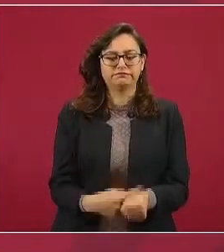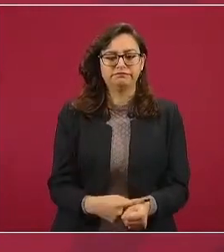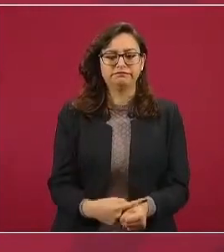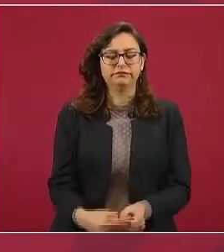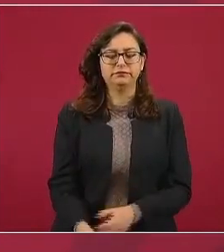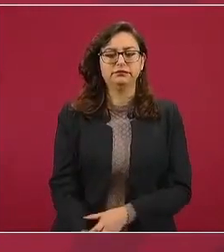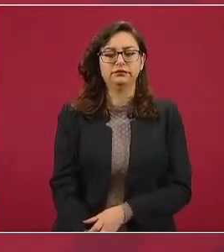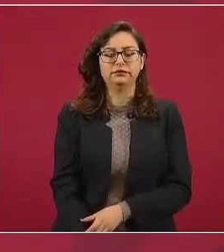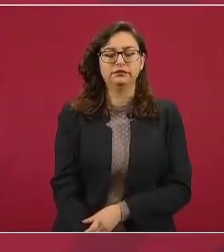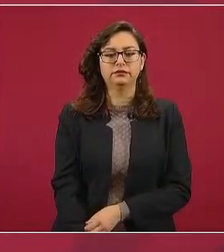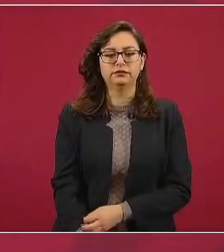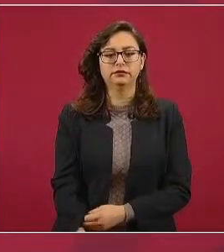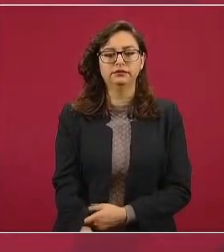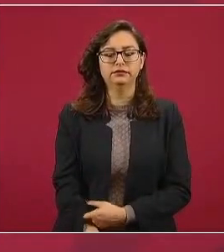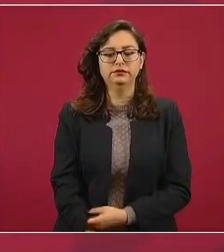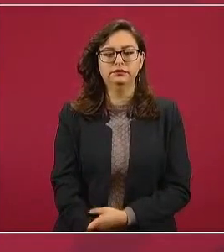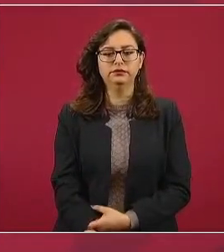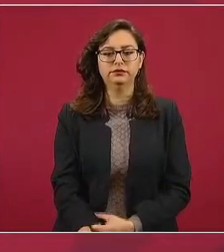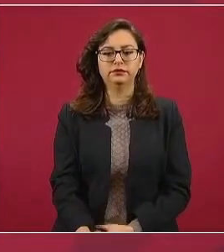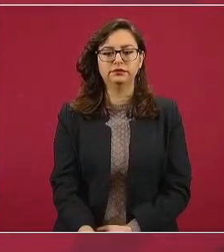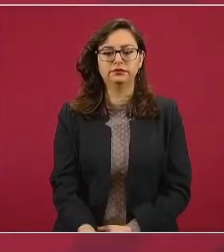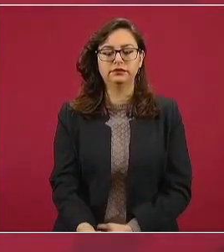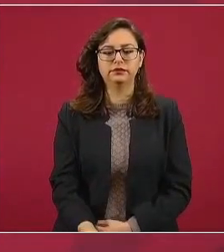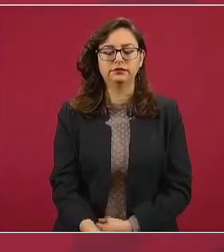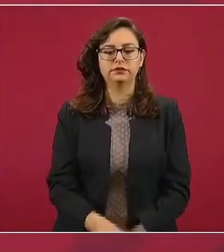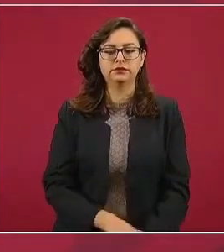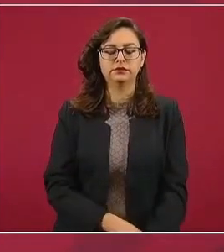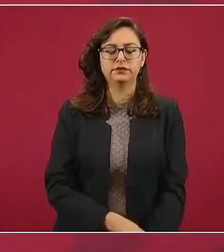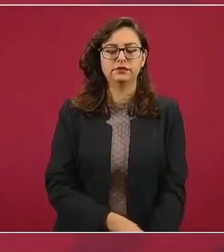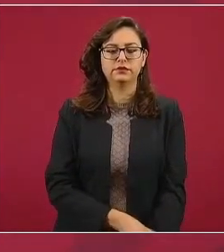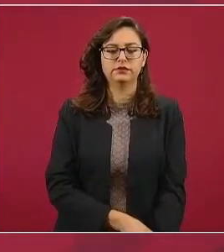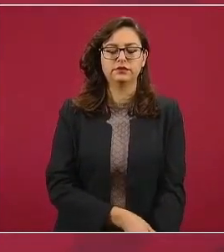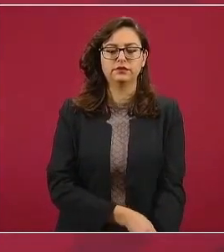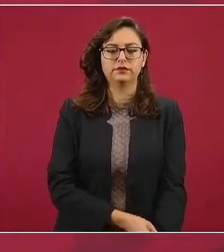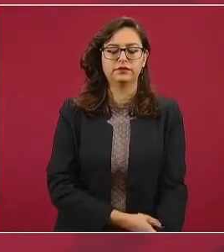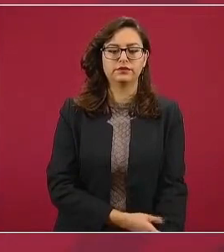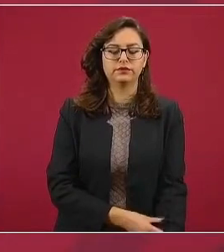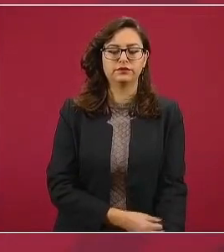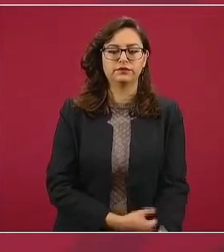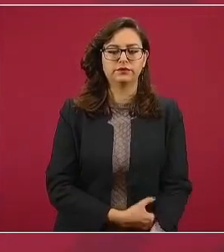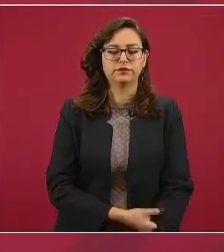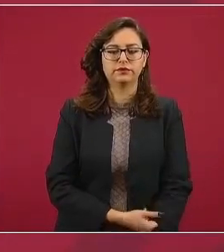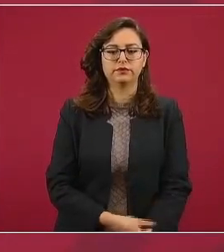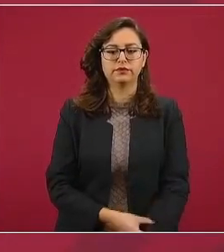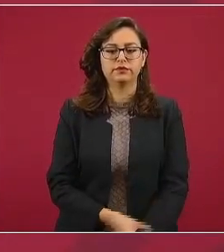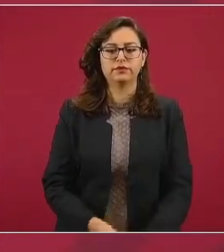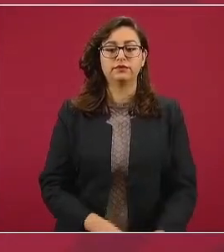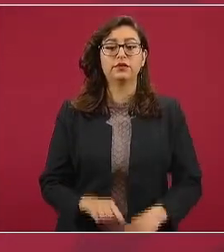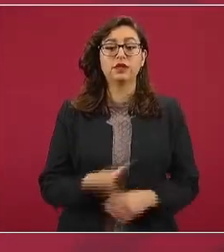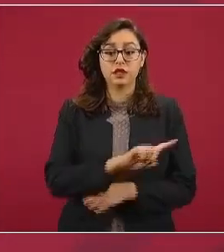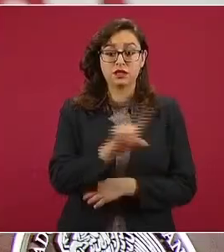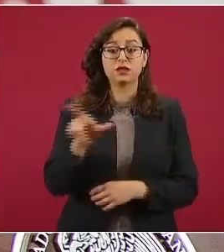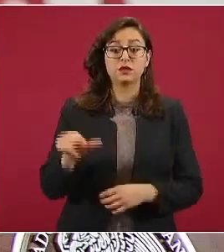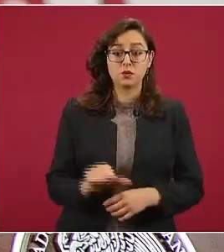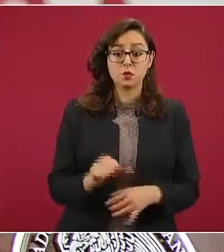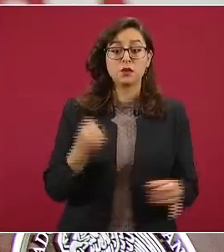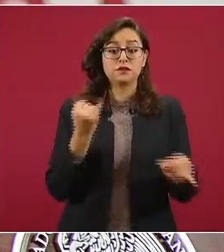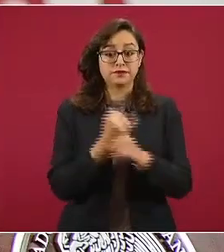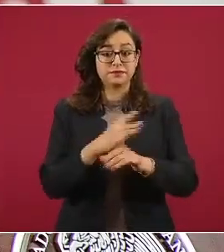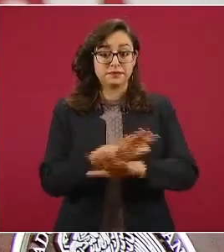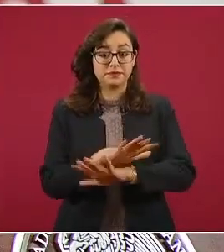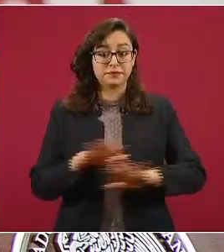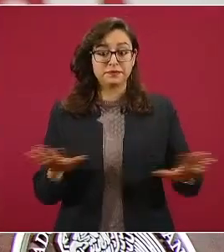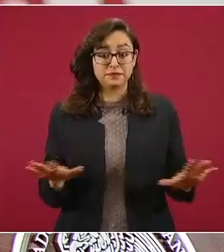y después de que se informe, vamos también a